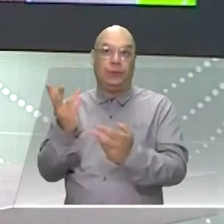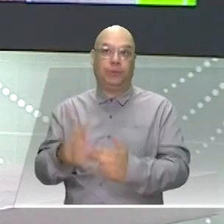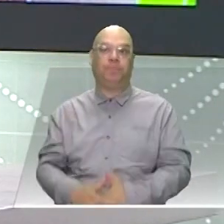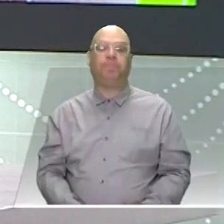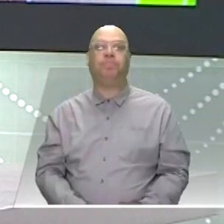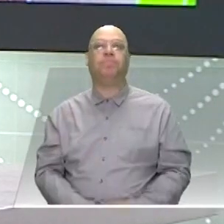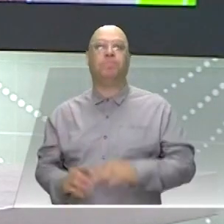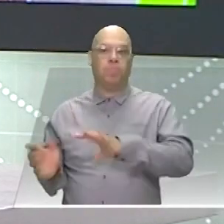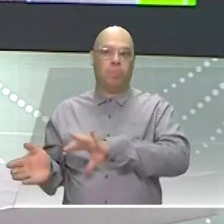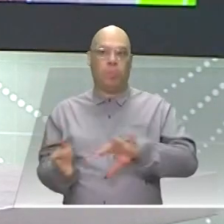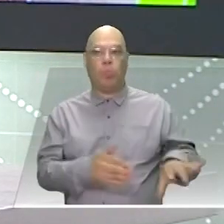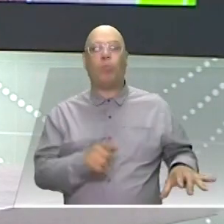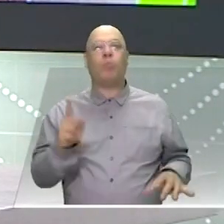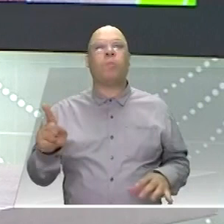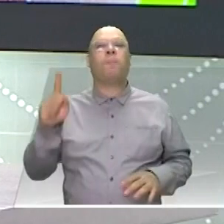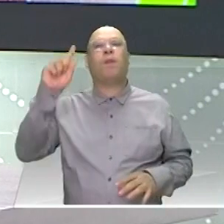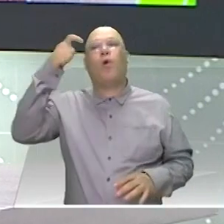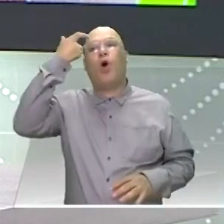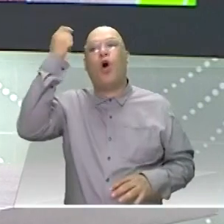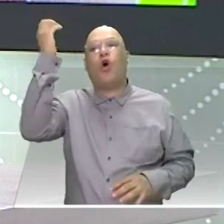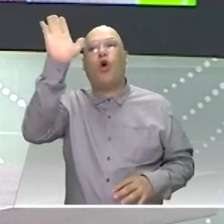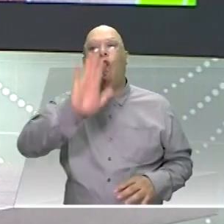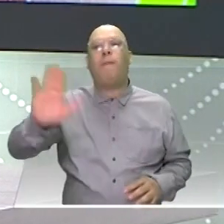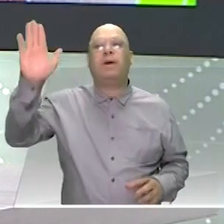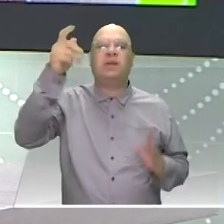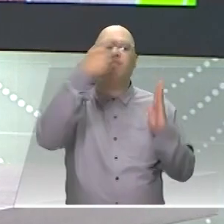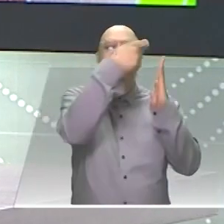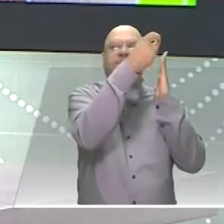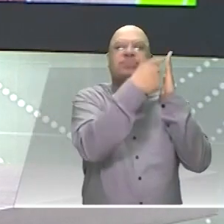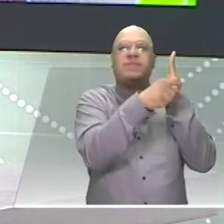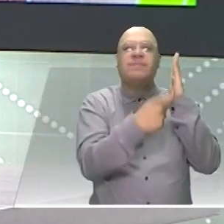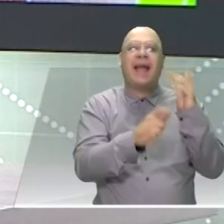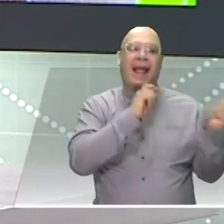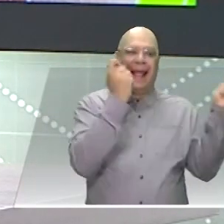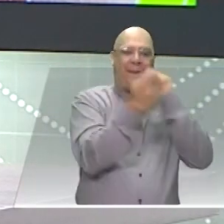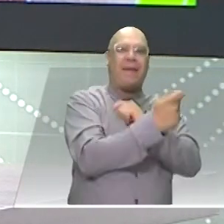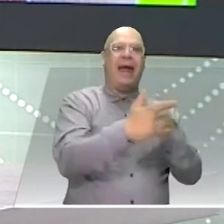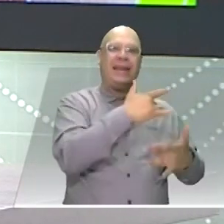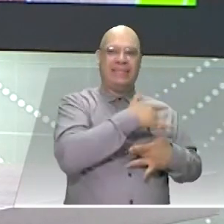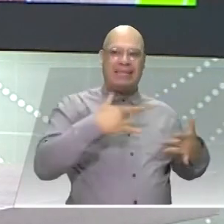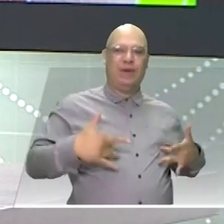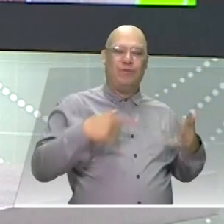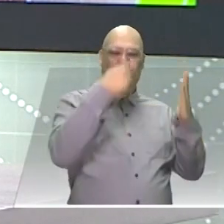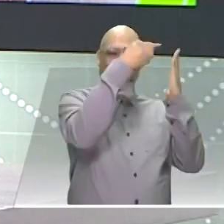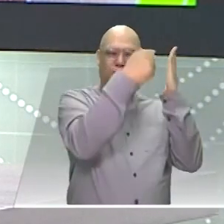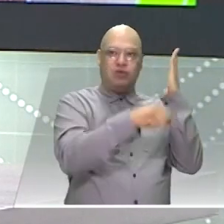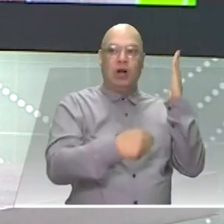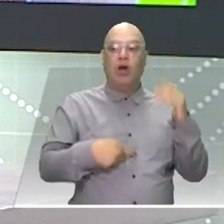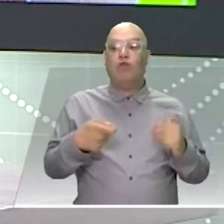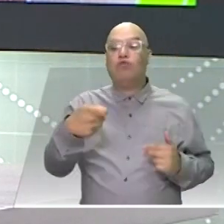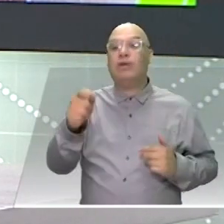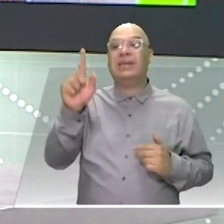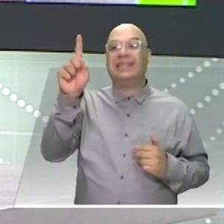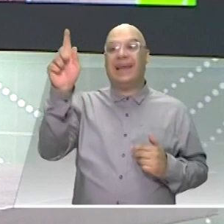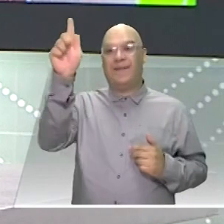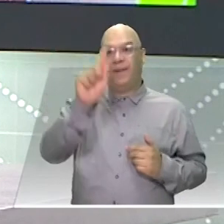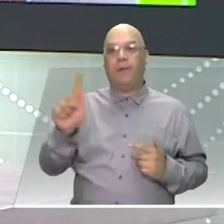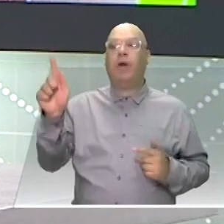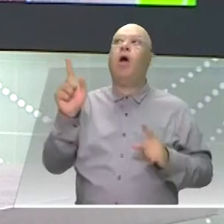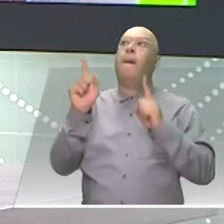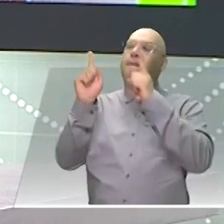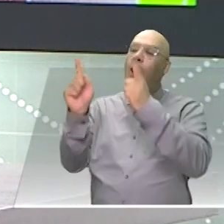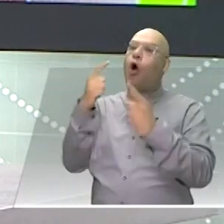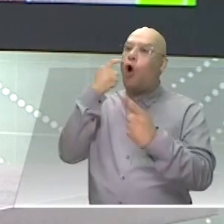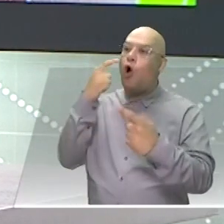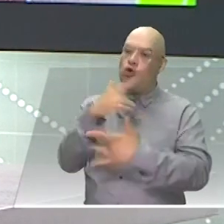El Gobierno Nacional ya tiene el borrador de la reforma a la salud que llevará al Congreso de la República el próximo 6 de febrero. Sin embargo, el sector salud